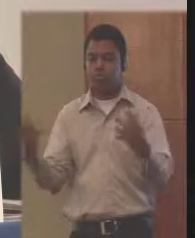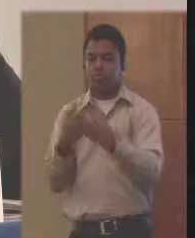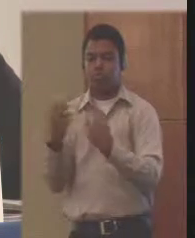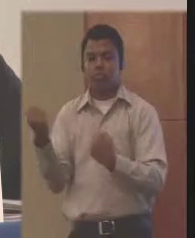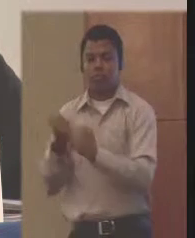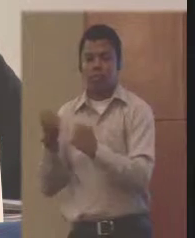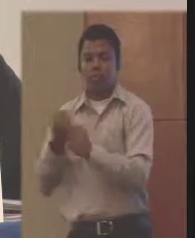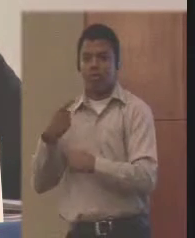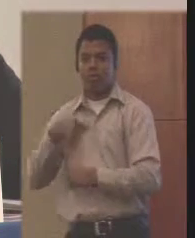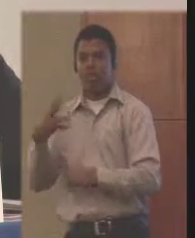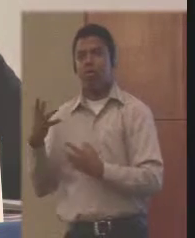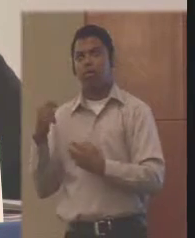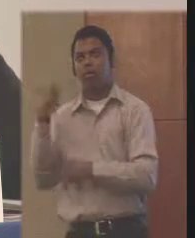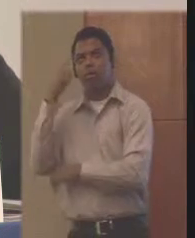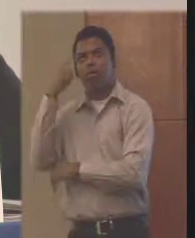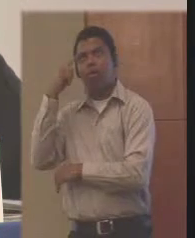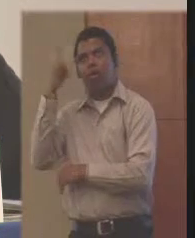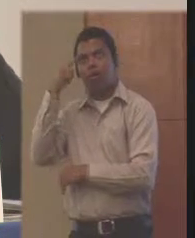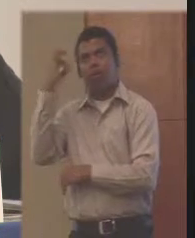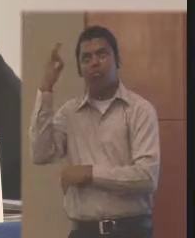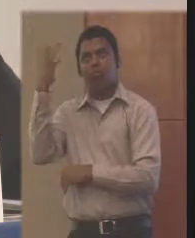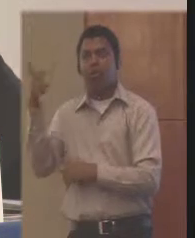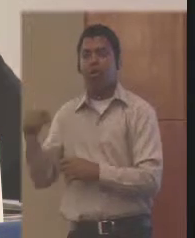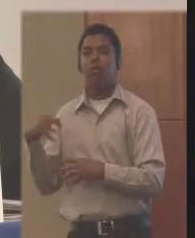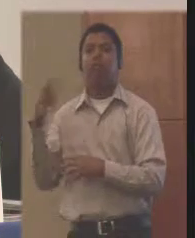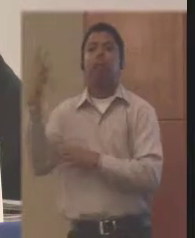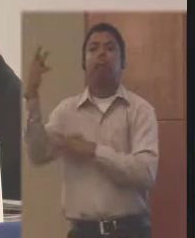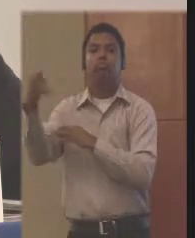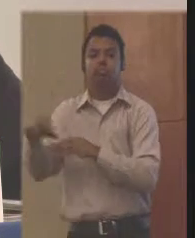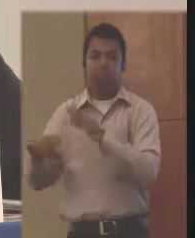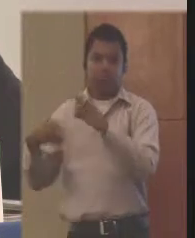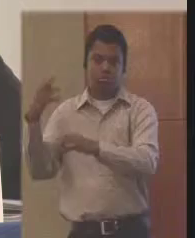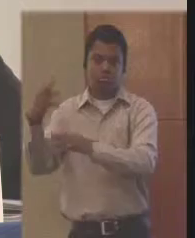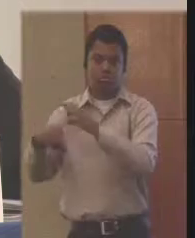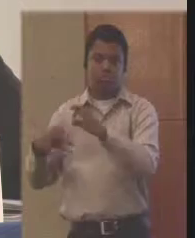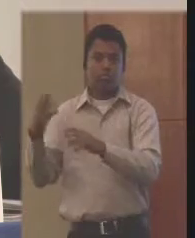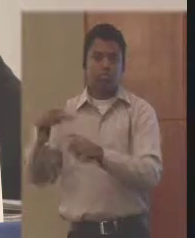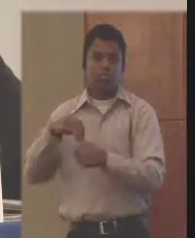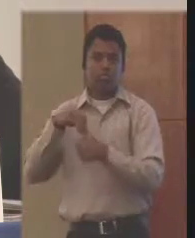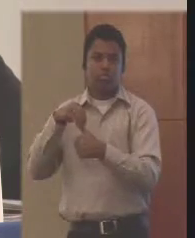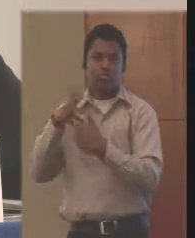que refuerza todos estos aspectos que se han mencionado. Muchísimas gracias.